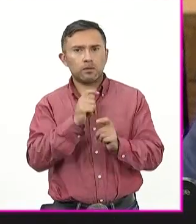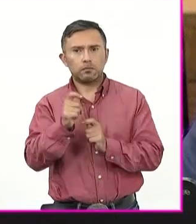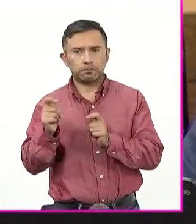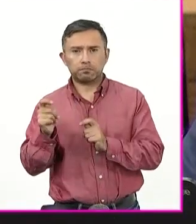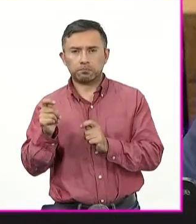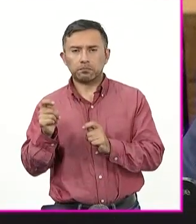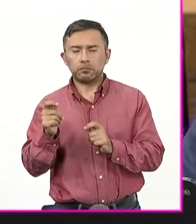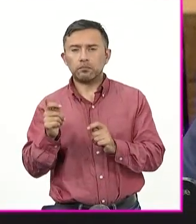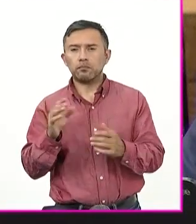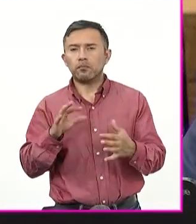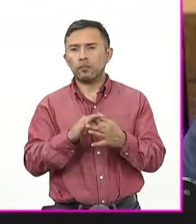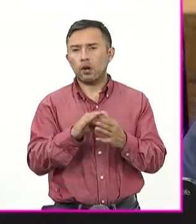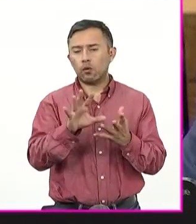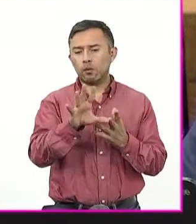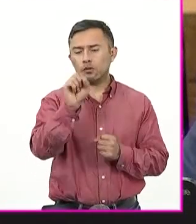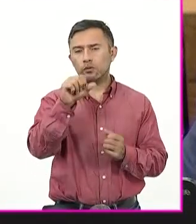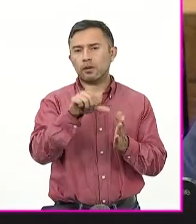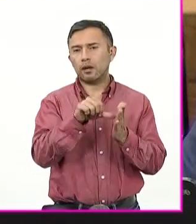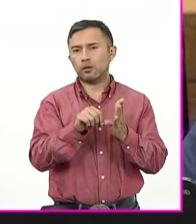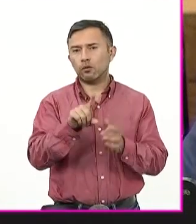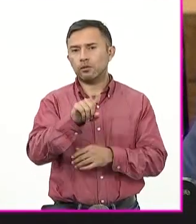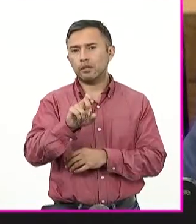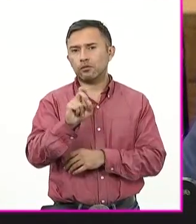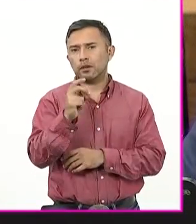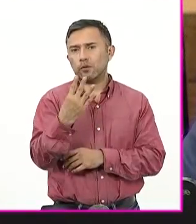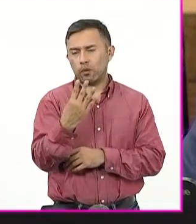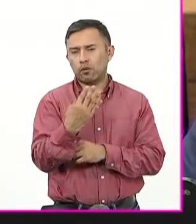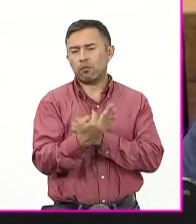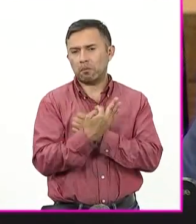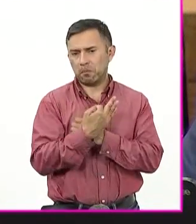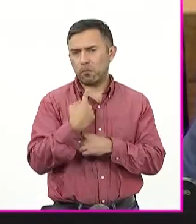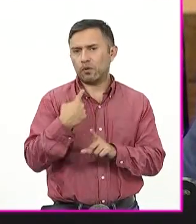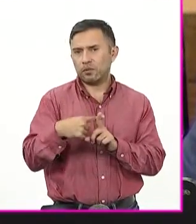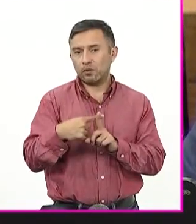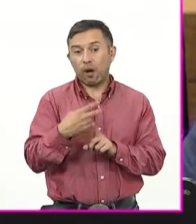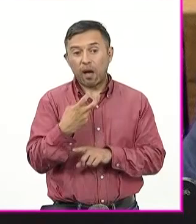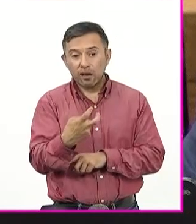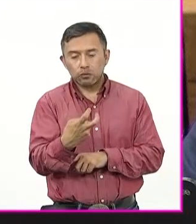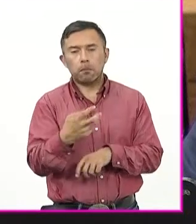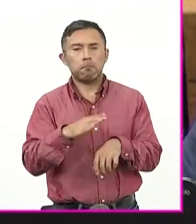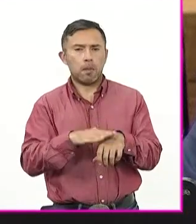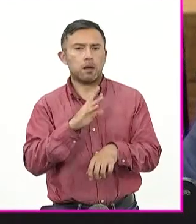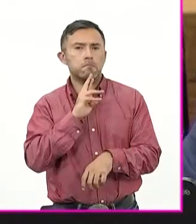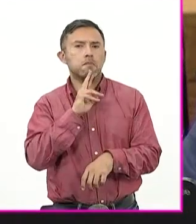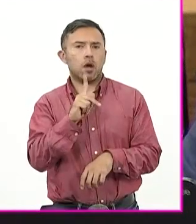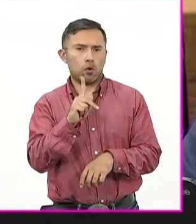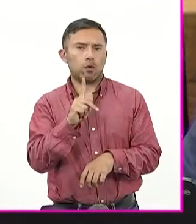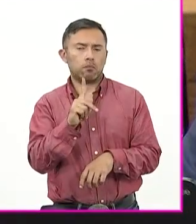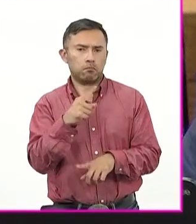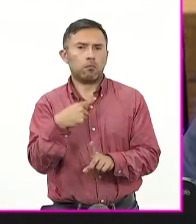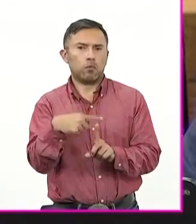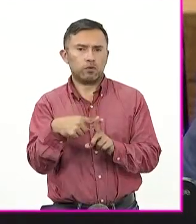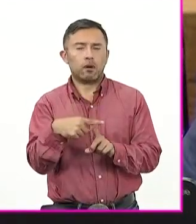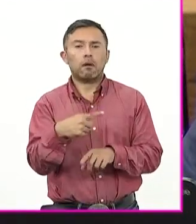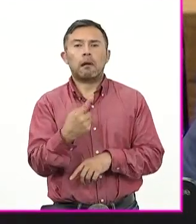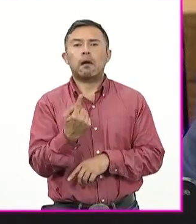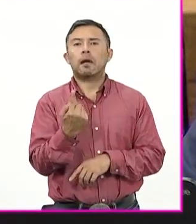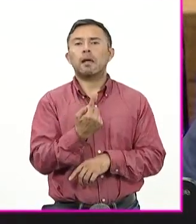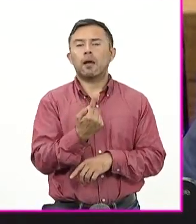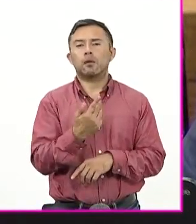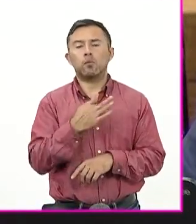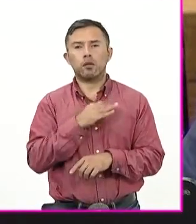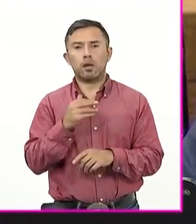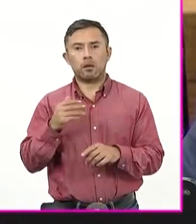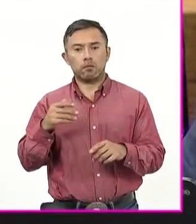al 134 constitucional, esta es una política mejor que el ampliar innecesariamente la plantilla